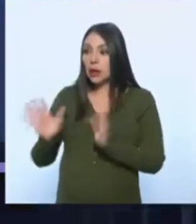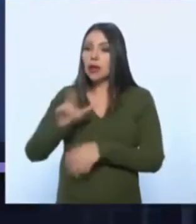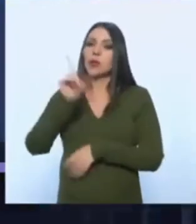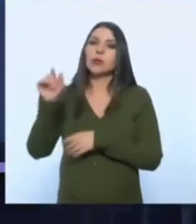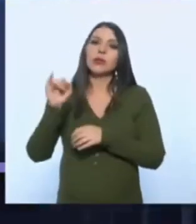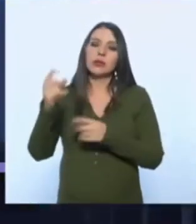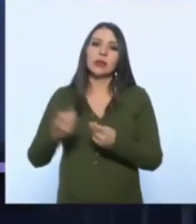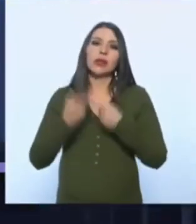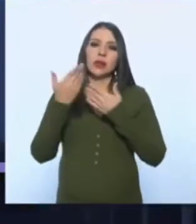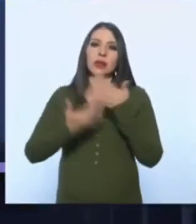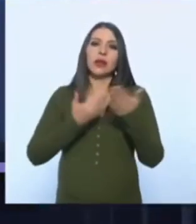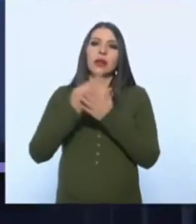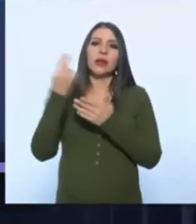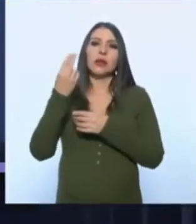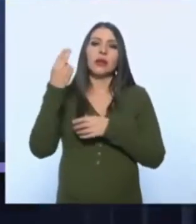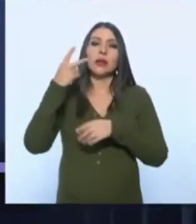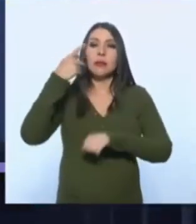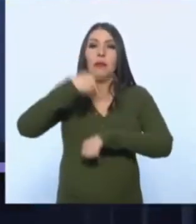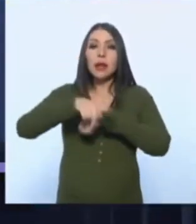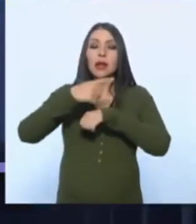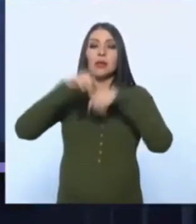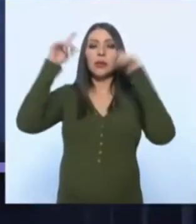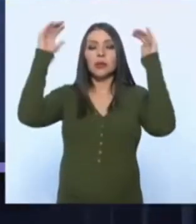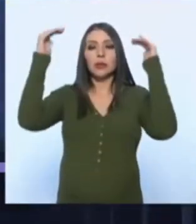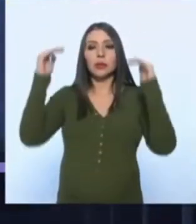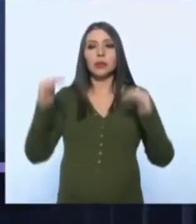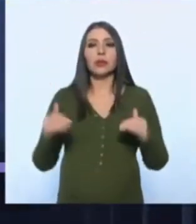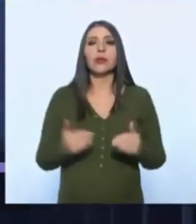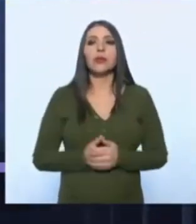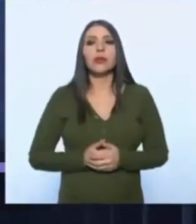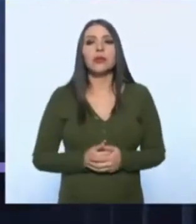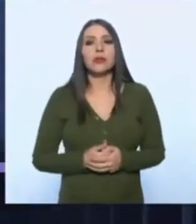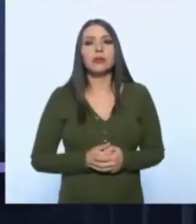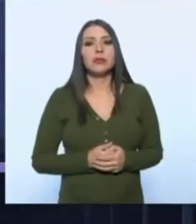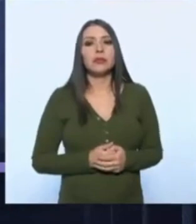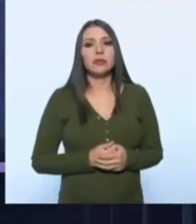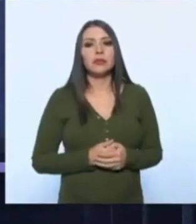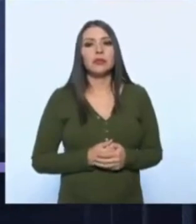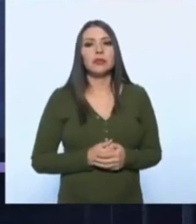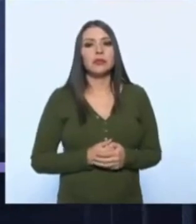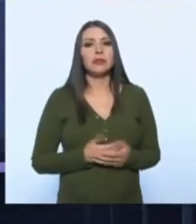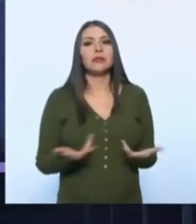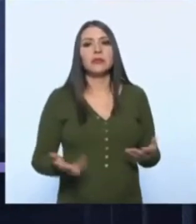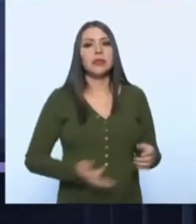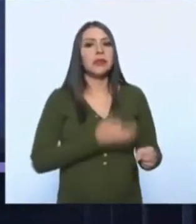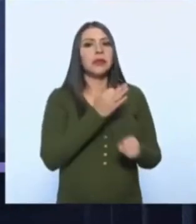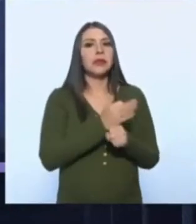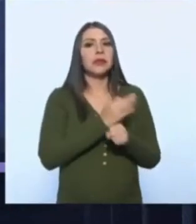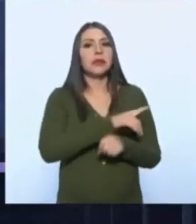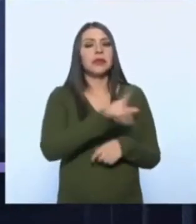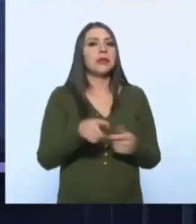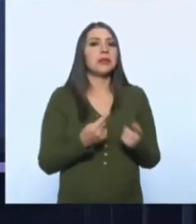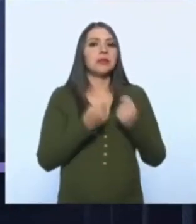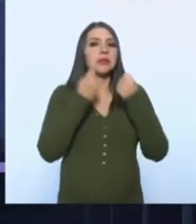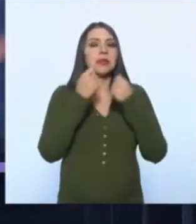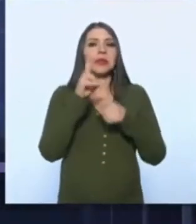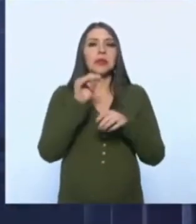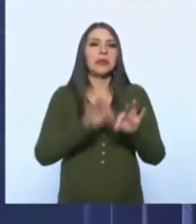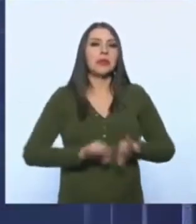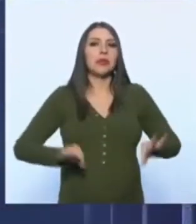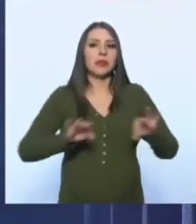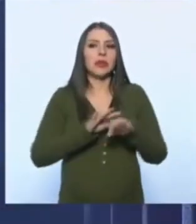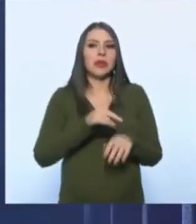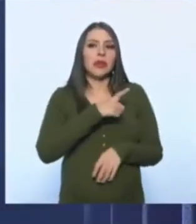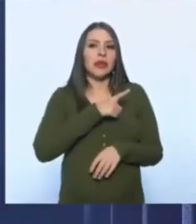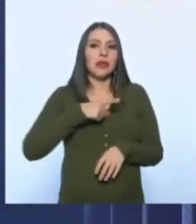disminuyan los índices, ¿no? Porque hasta ahora somos solamente un número, les ha importado, no les ha importado gran cosa. Tenemos que hacer